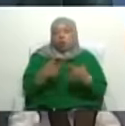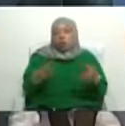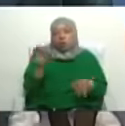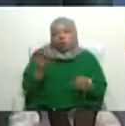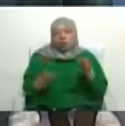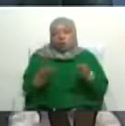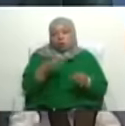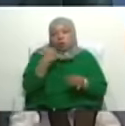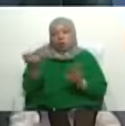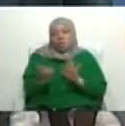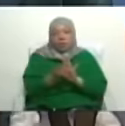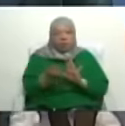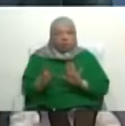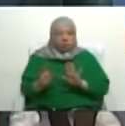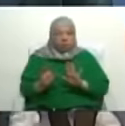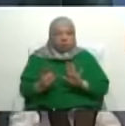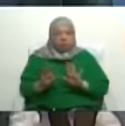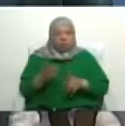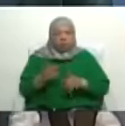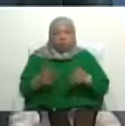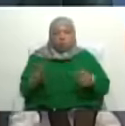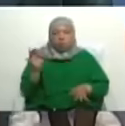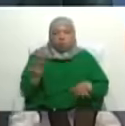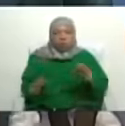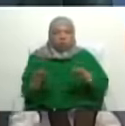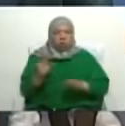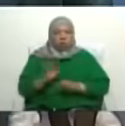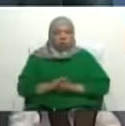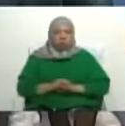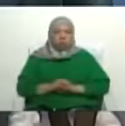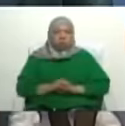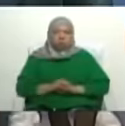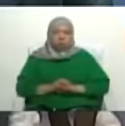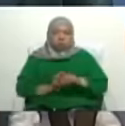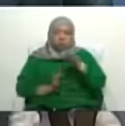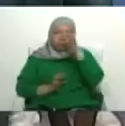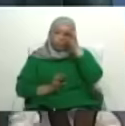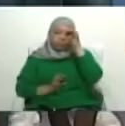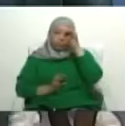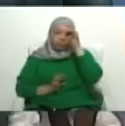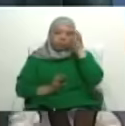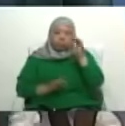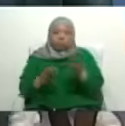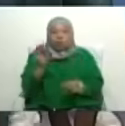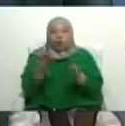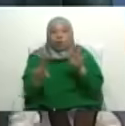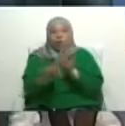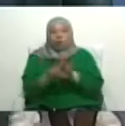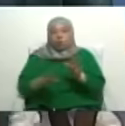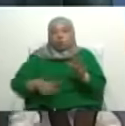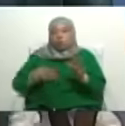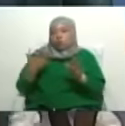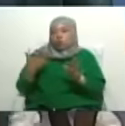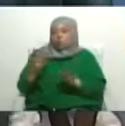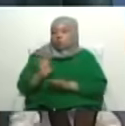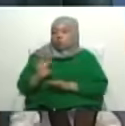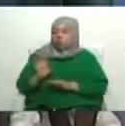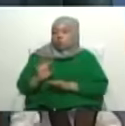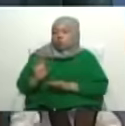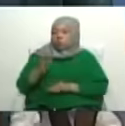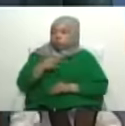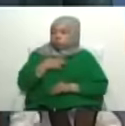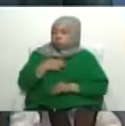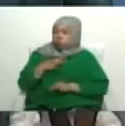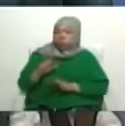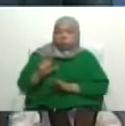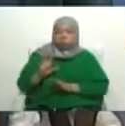maten. Eso sería libre y justo para ellos. Para ellos, libre y justo es que no podamos permitirnos